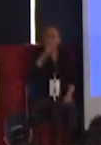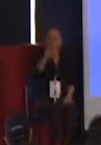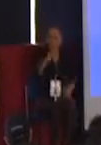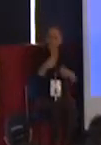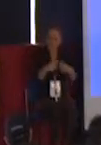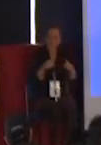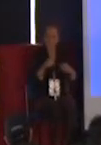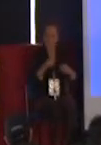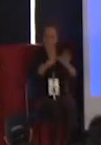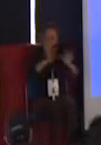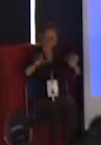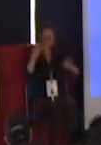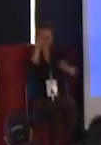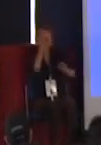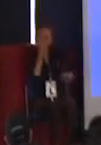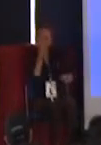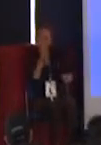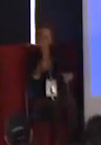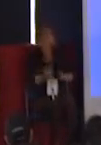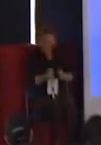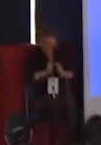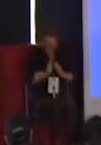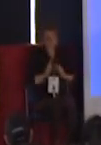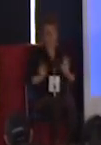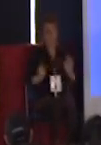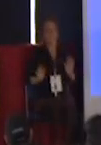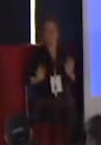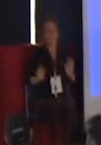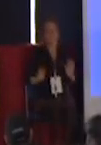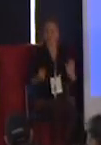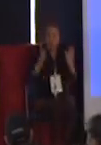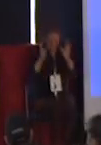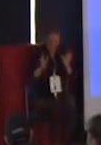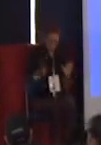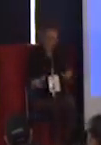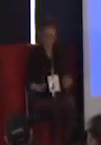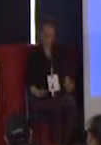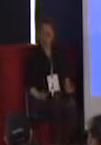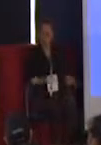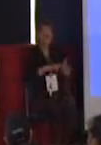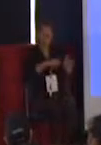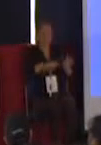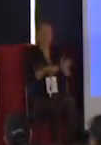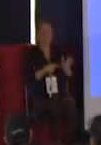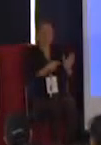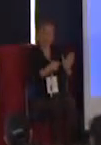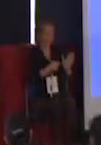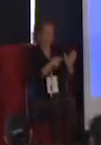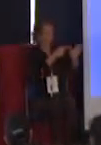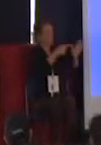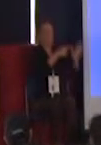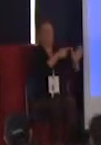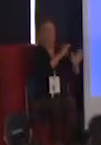No, hoy vamos a decirle cosas lindas a nuestro cuerpo. Y en este cuerpo que representa los cuerpos de todos